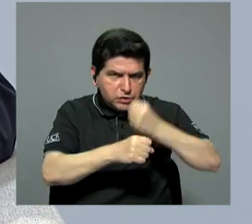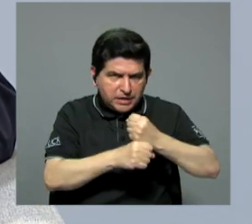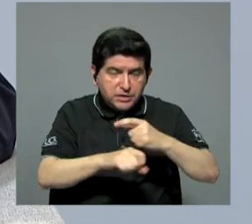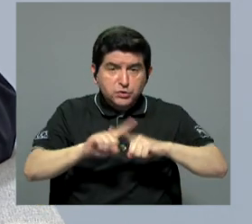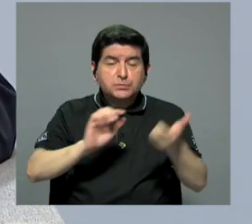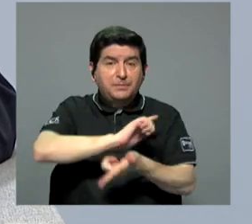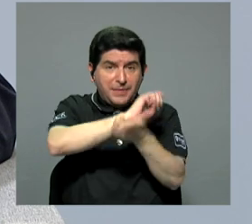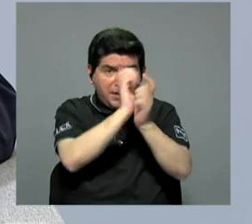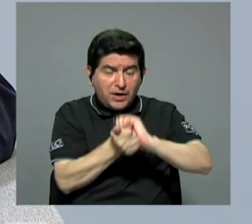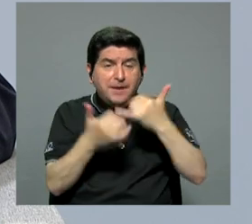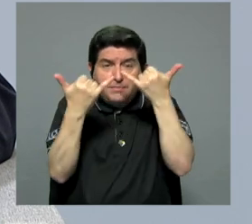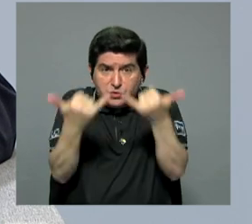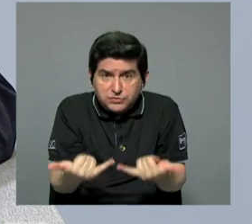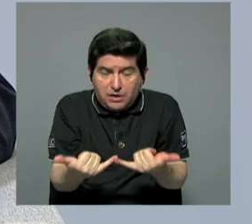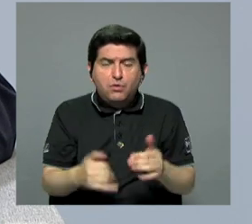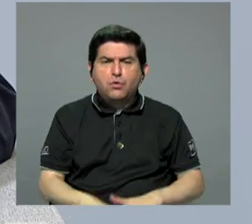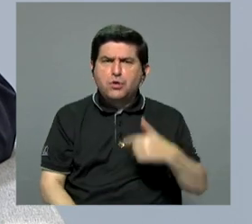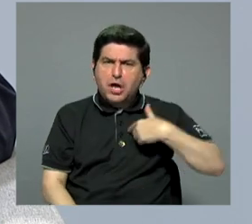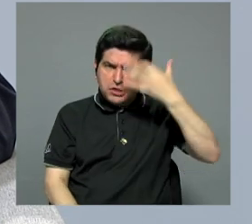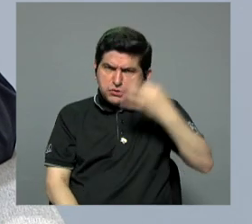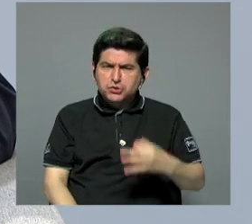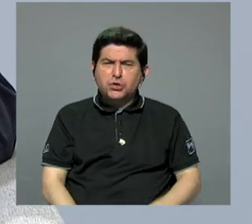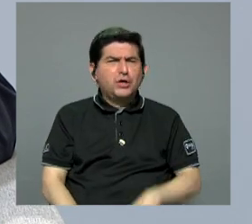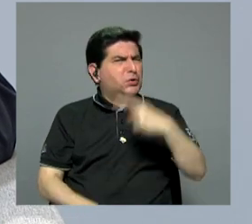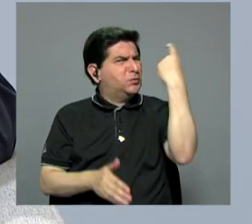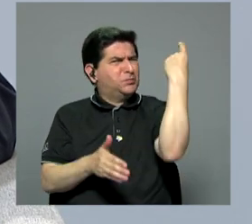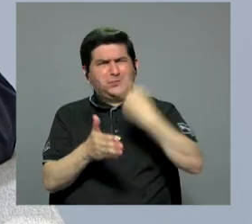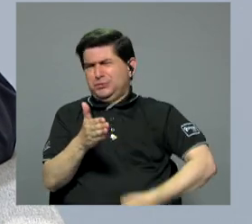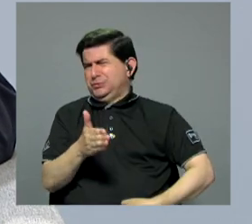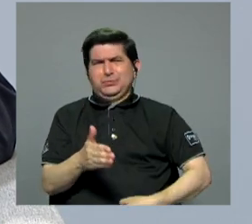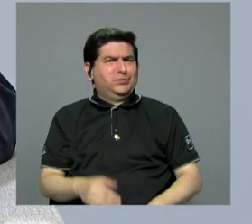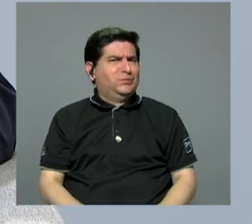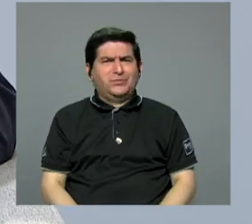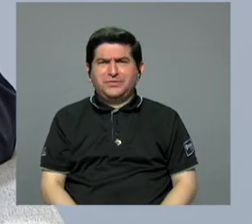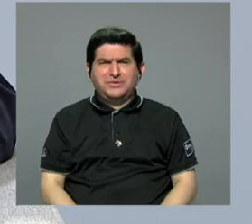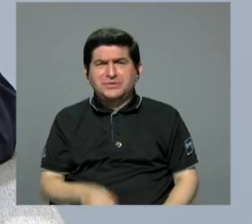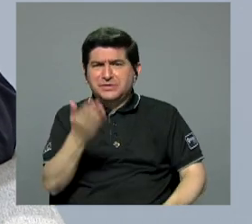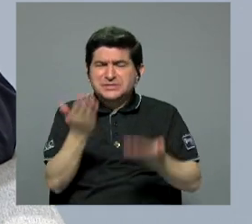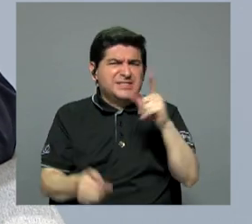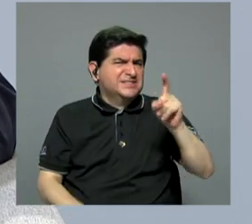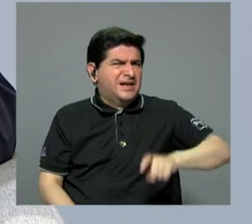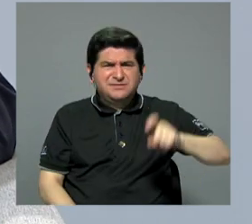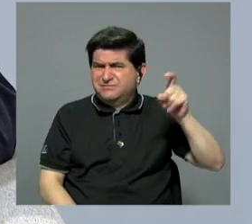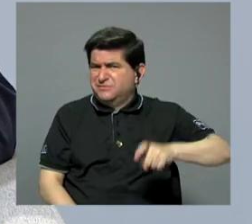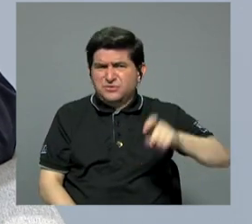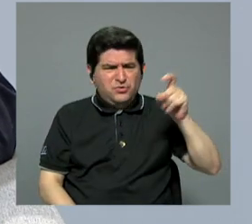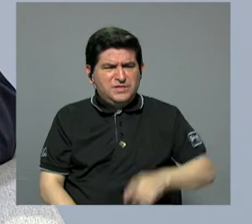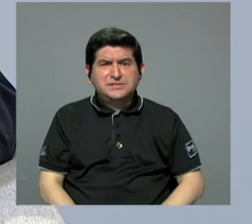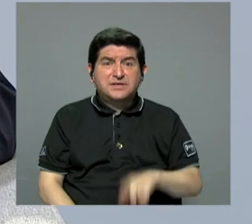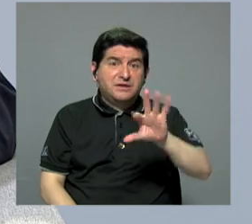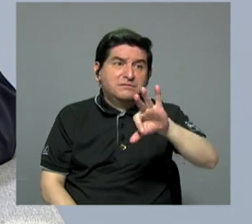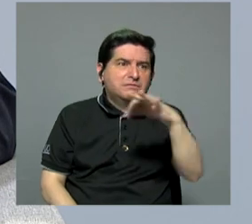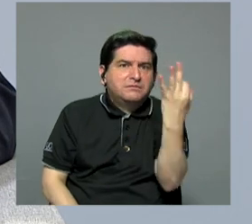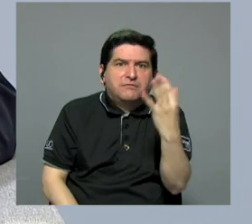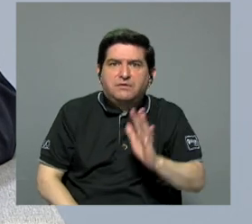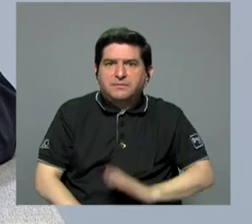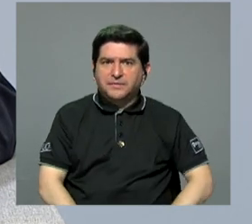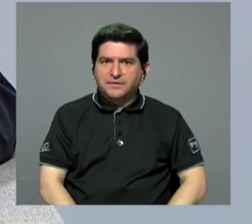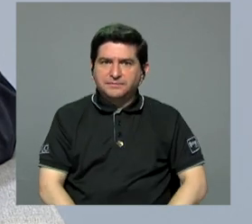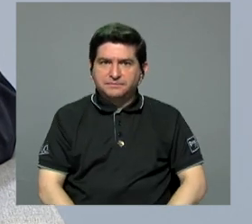cambios que se están dando en este momento son bastante drásticos y yo diría que un poco innecesarios de alguna manera.